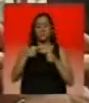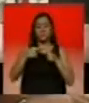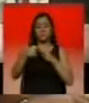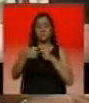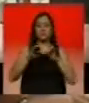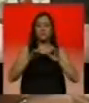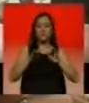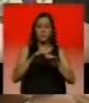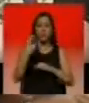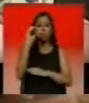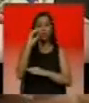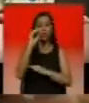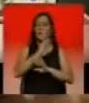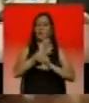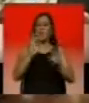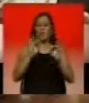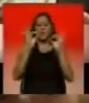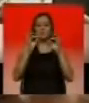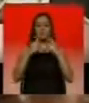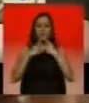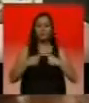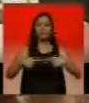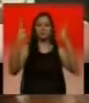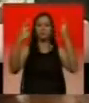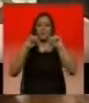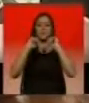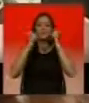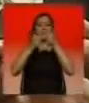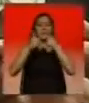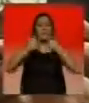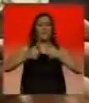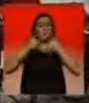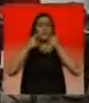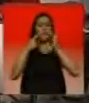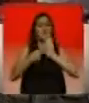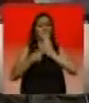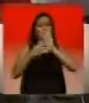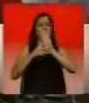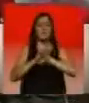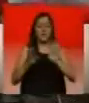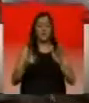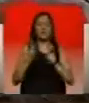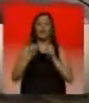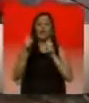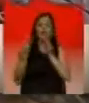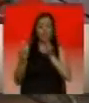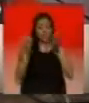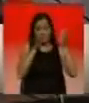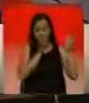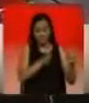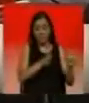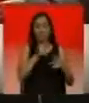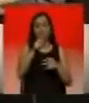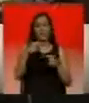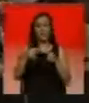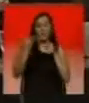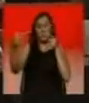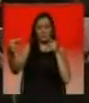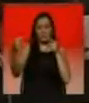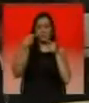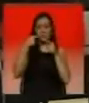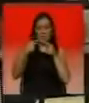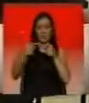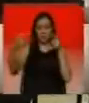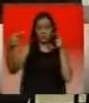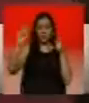septiembre, octubre, nosotros haremos público en nuestra Asamblea nuestro candidato o candidata. En otro sector de la izquierda, el de la oposición,